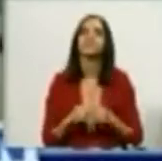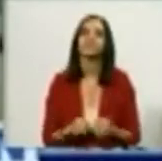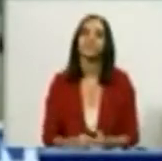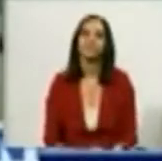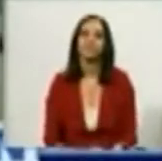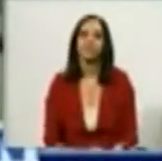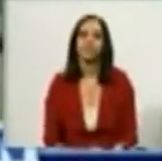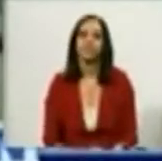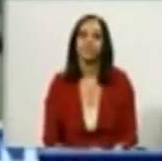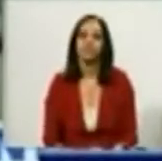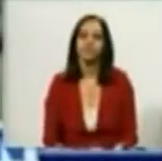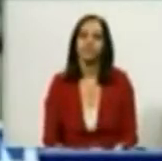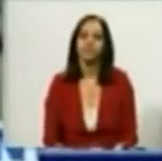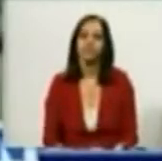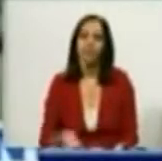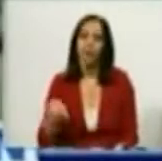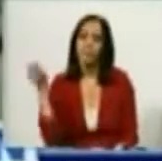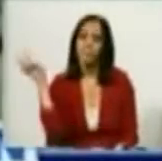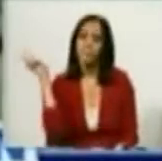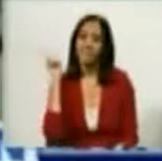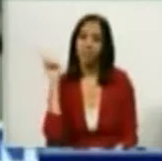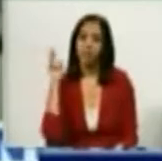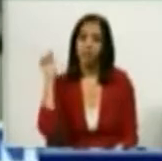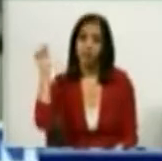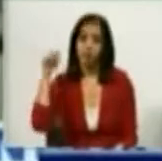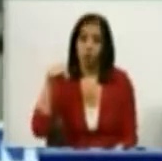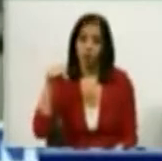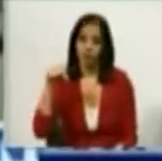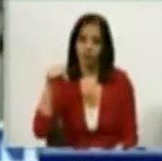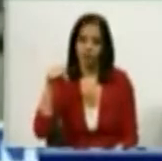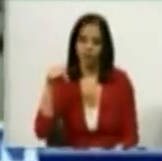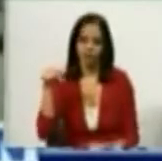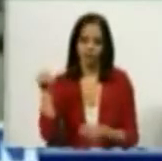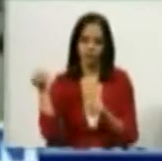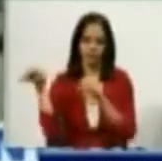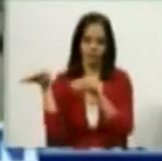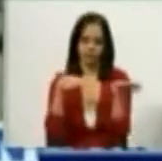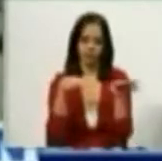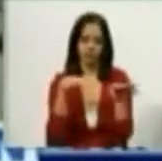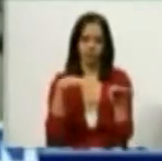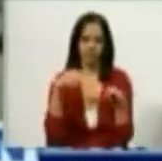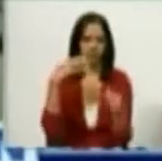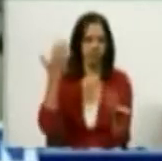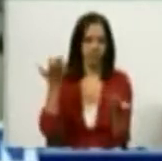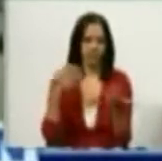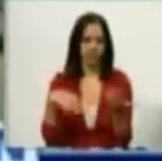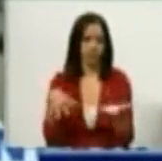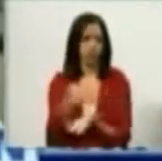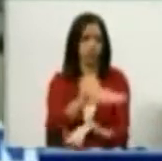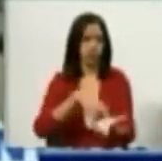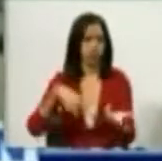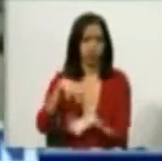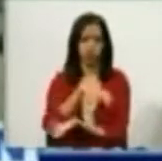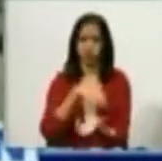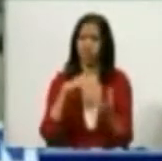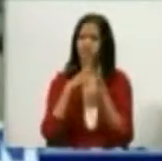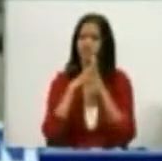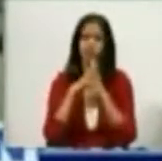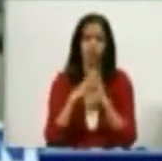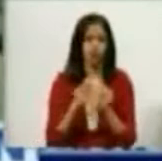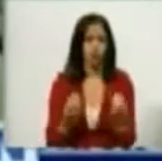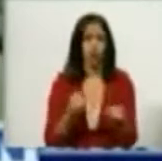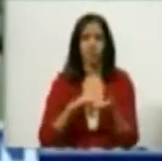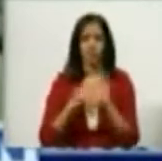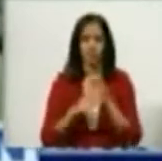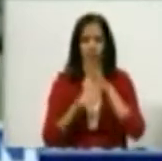de manera que Venezuela Hoy es el foco de la inestabilidad y es el foco de todo lo que significa la